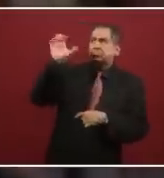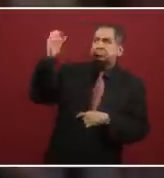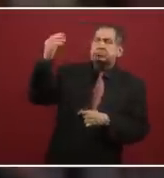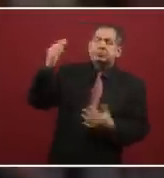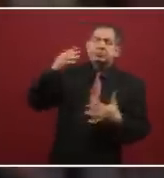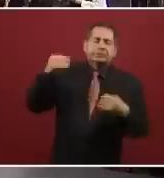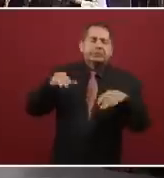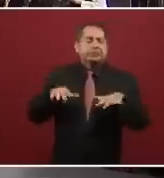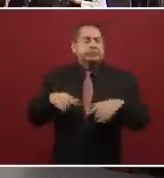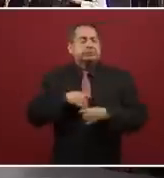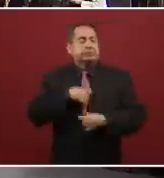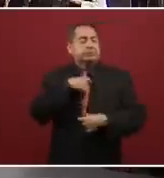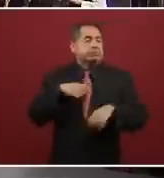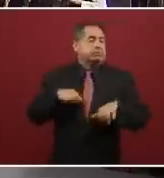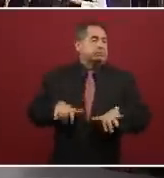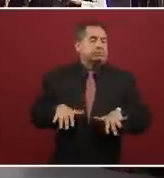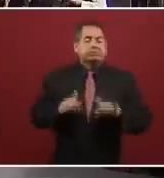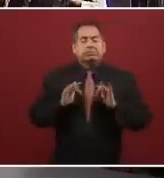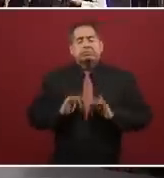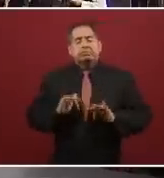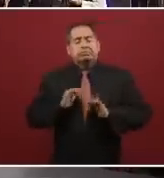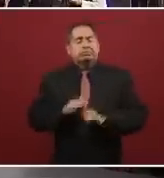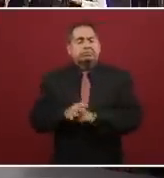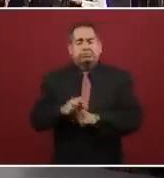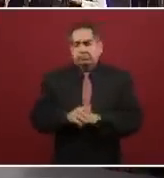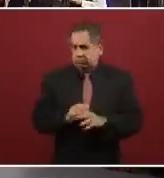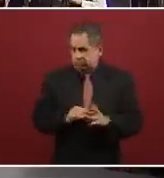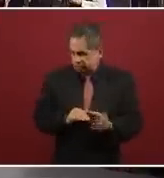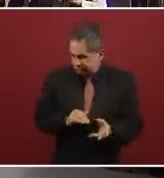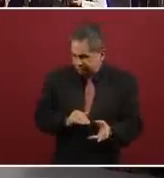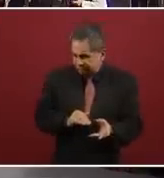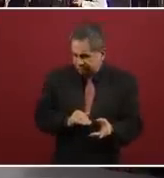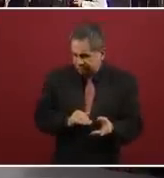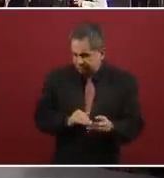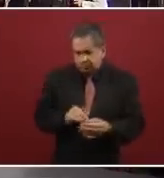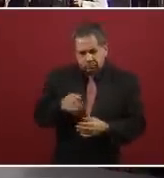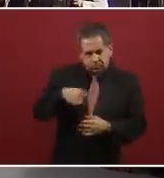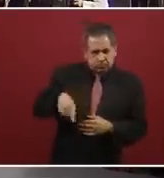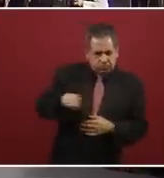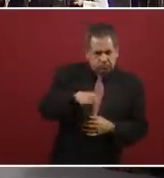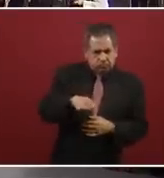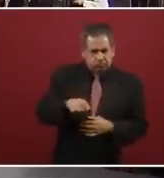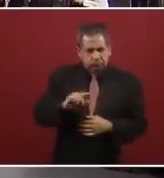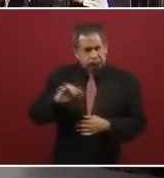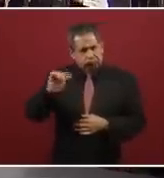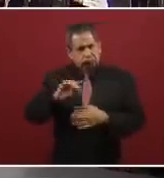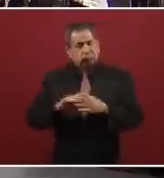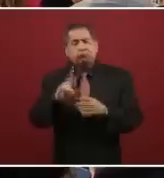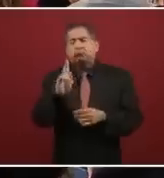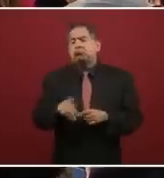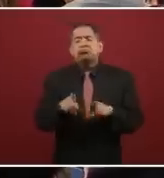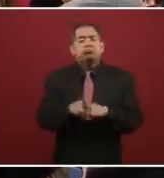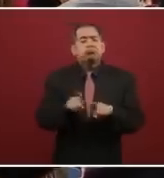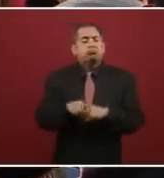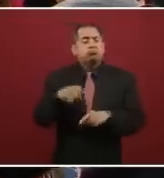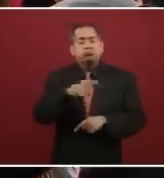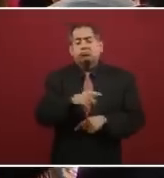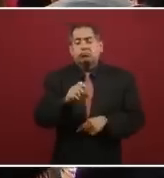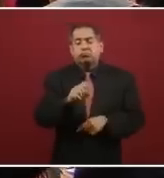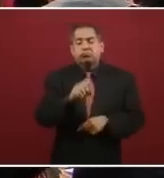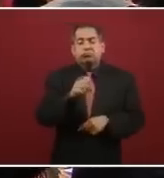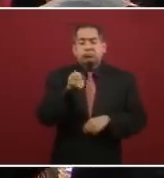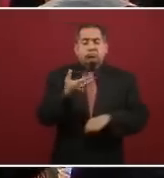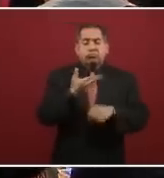México, de traje y corbata, pero mi pregunta es, ¿tienen instrucciones estos funcionarios, así como el secretario de Desarrollo